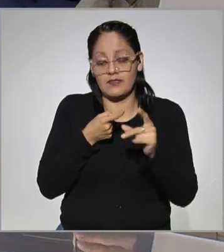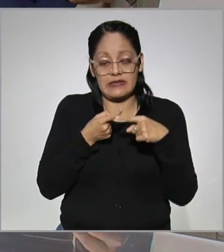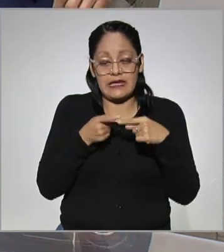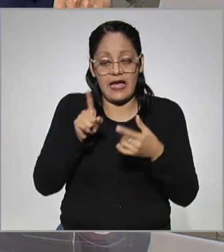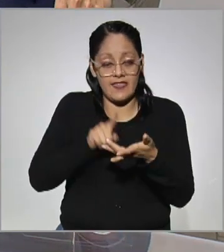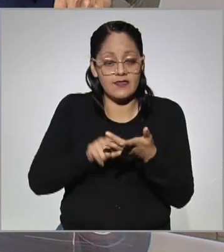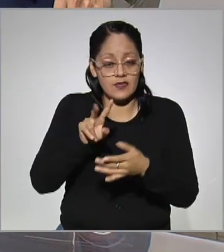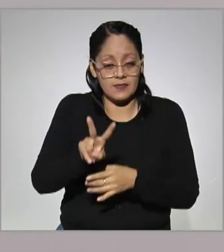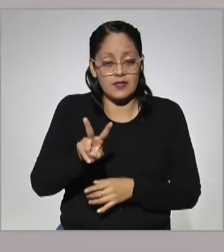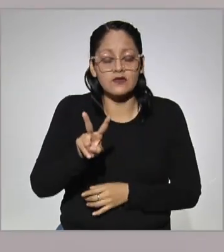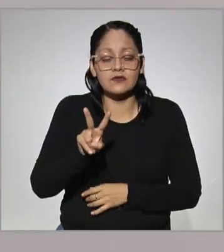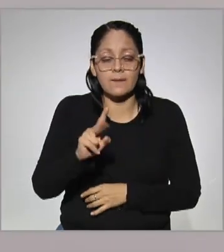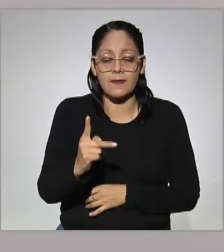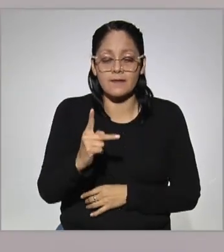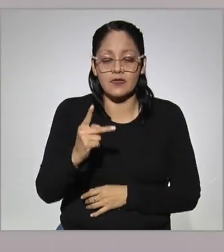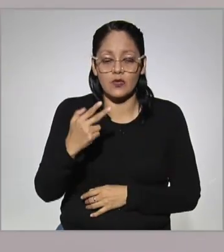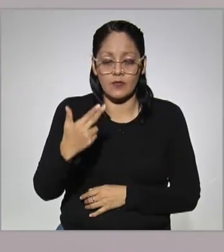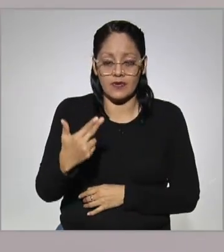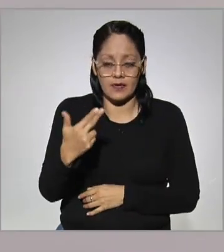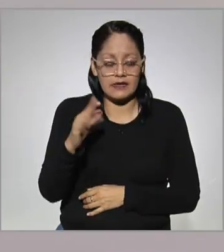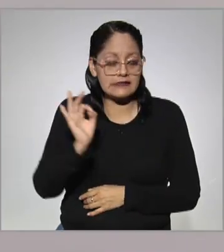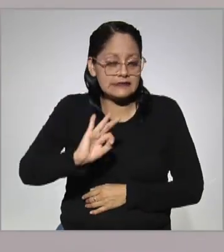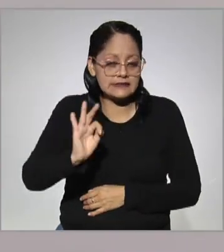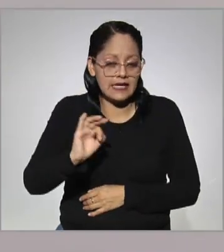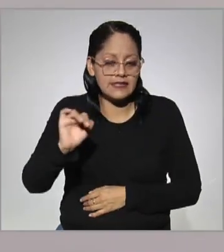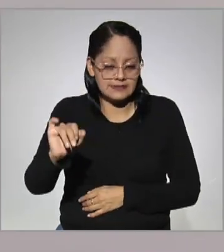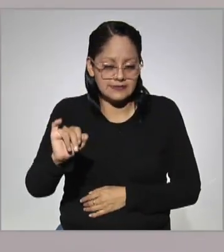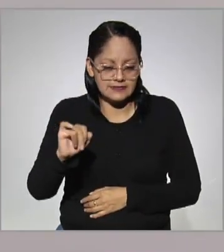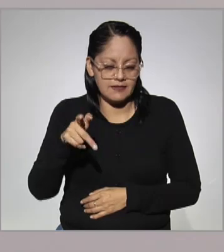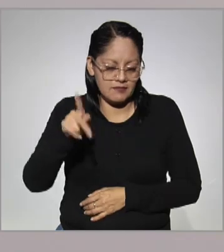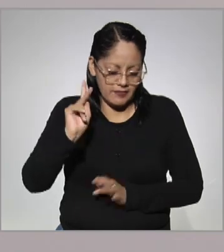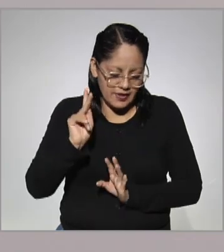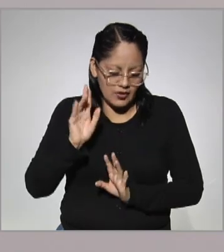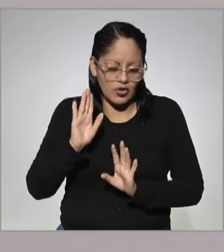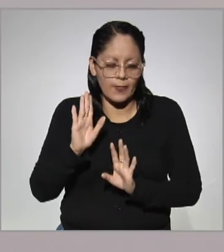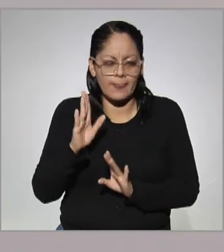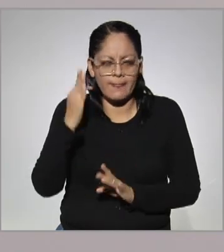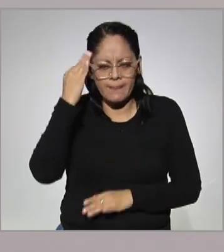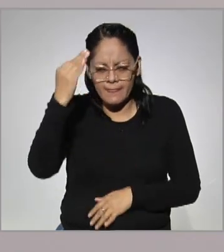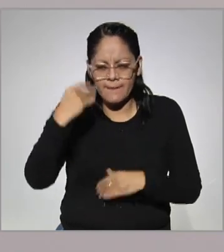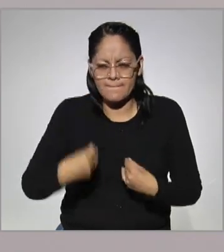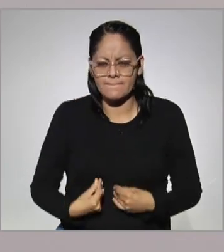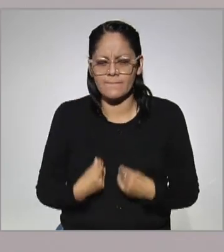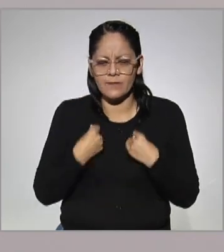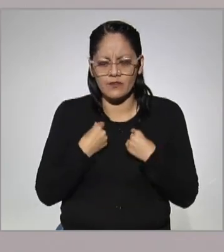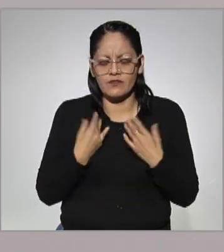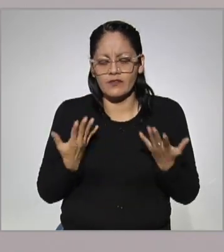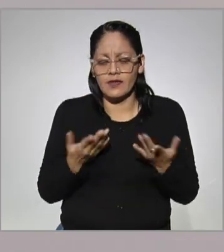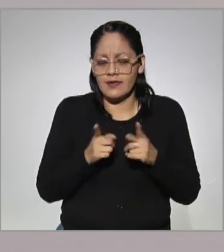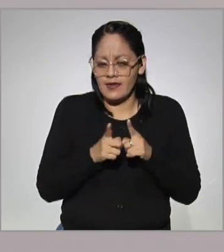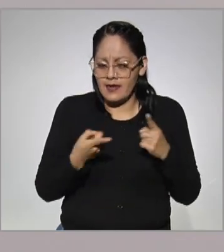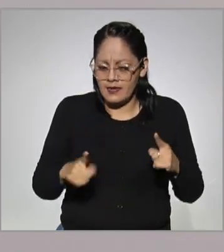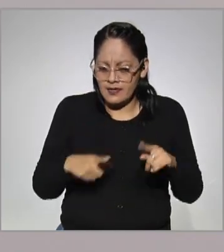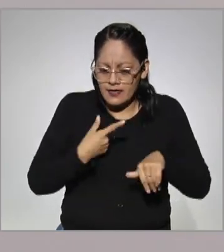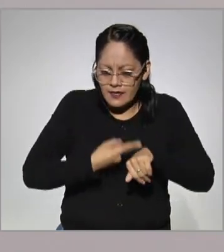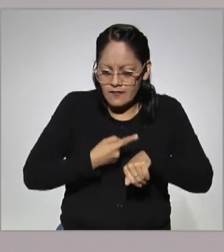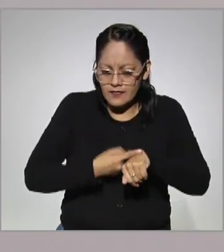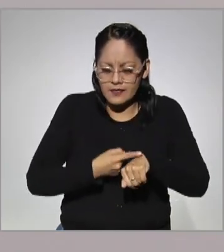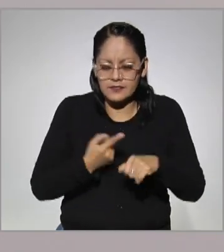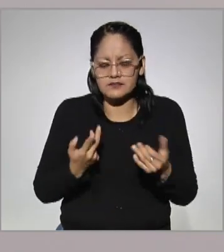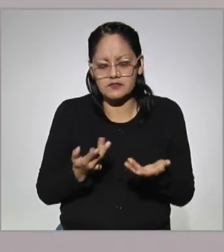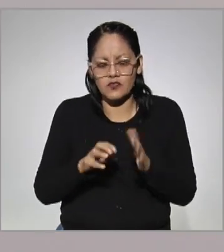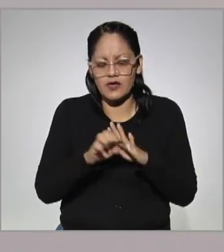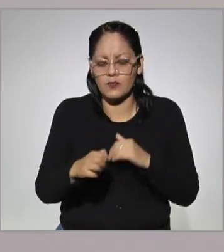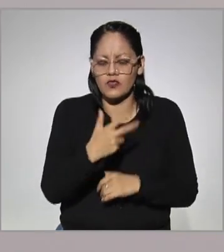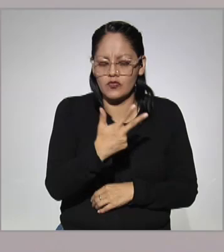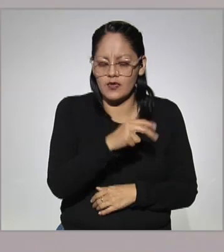puede ser, y lo más seguro es que sí lo tenga. Pero hablando de tiempo de vida, ¿no? Del desarrollo de la enfermedad, ¿no? Que son de